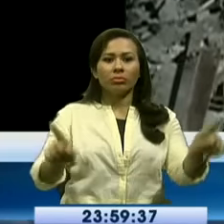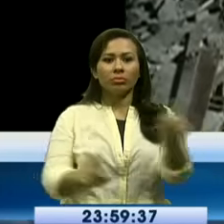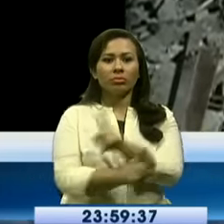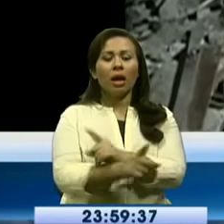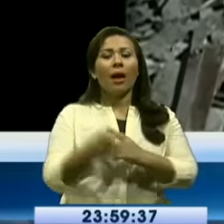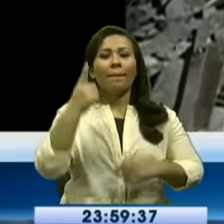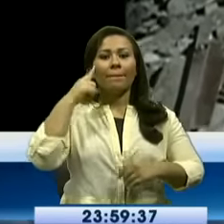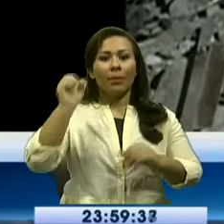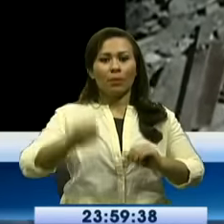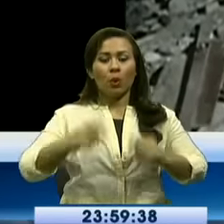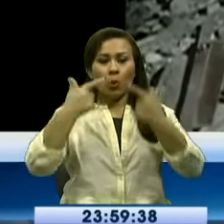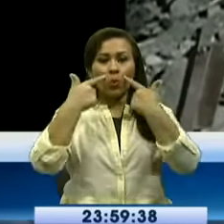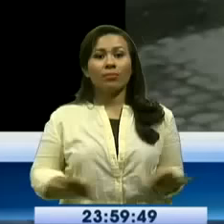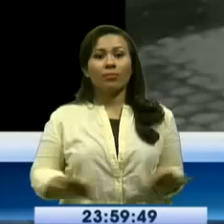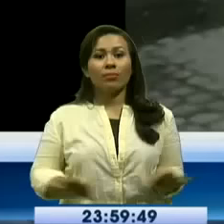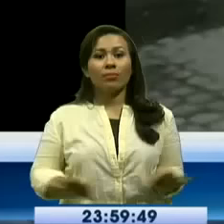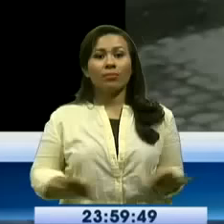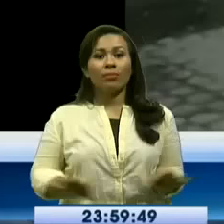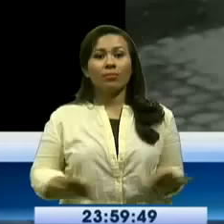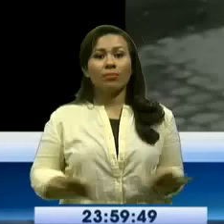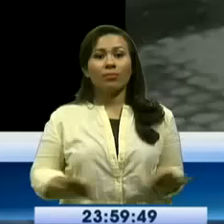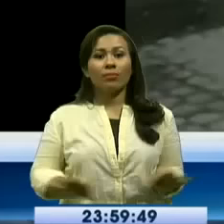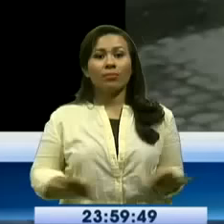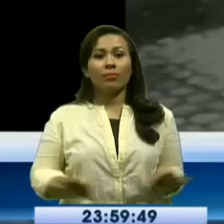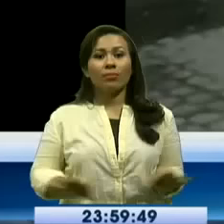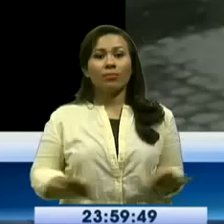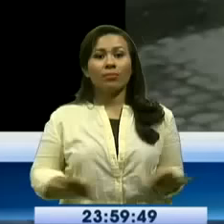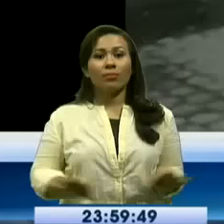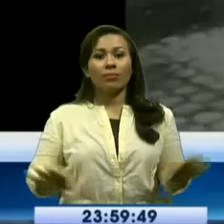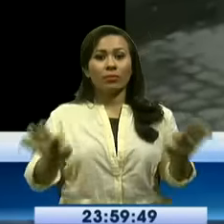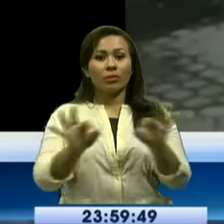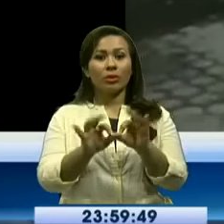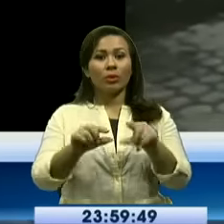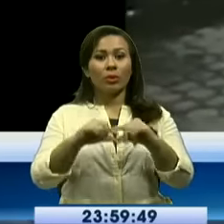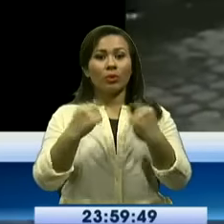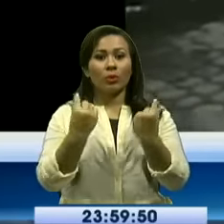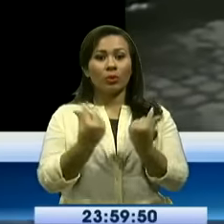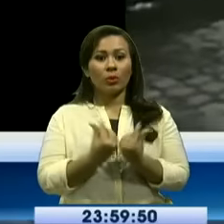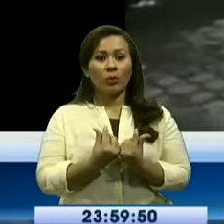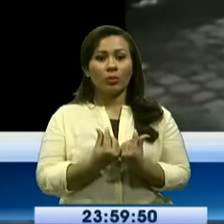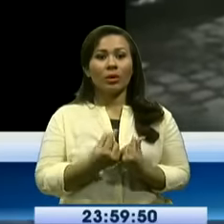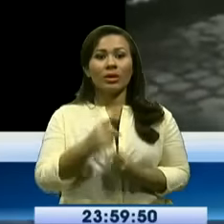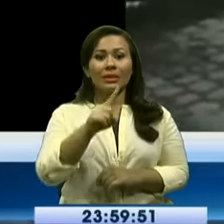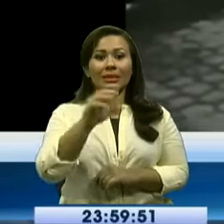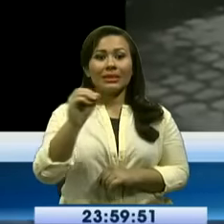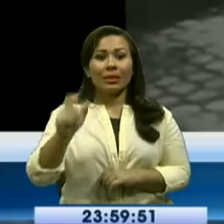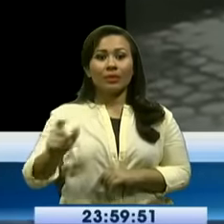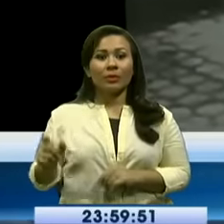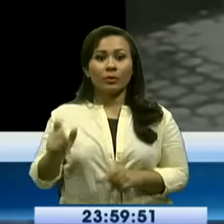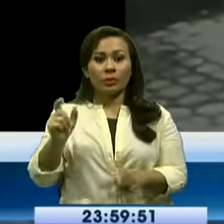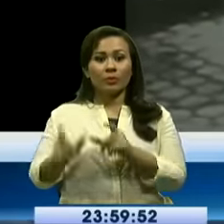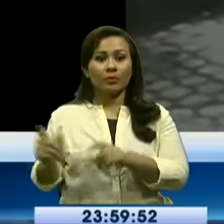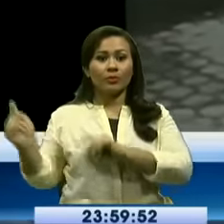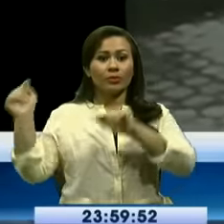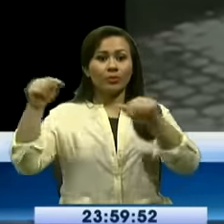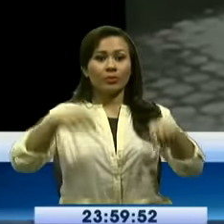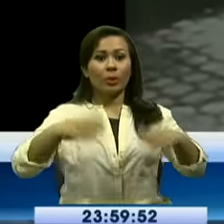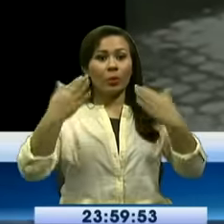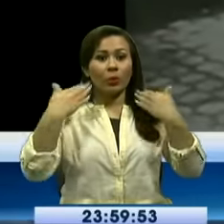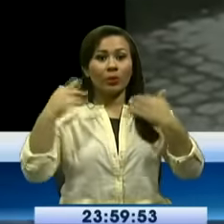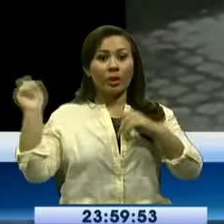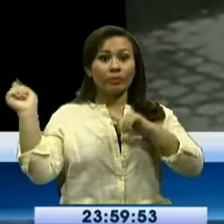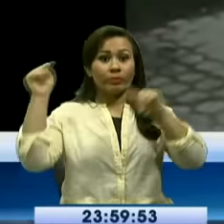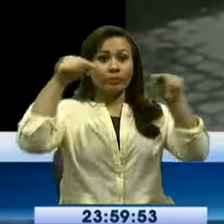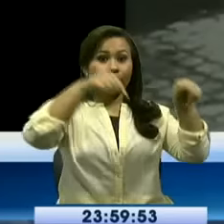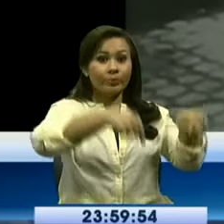poder preservar el tiempo útil. Acá, importante grupo de aproximadamente 100 bomberos que llegaron desde el puerto principal